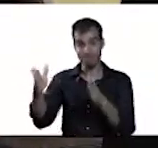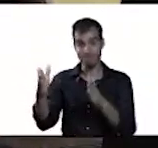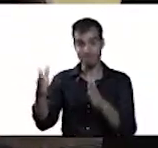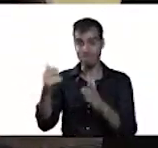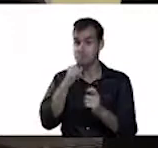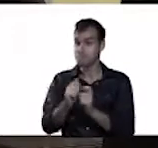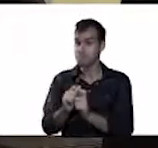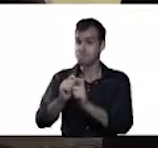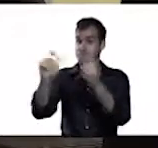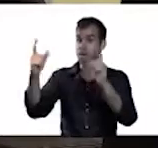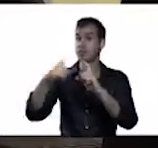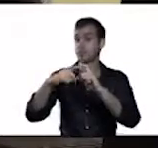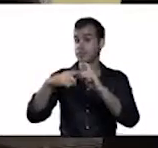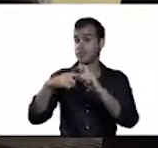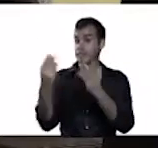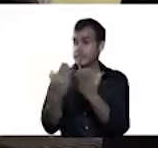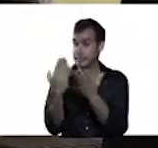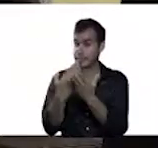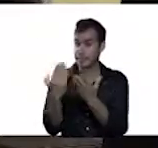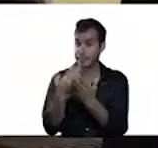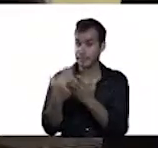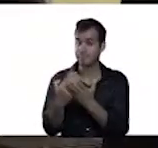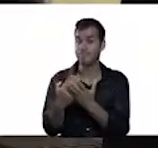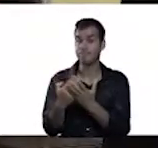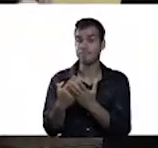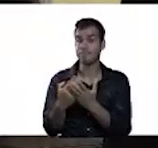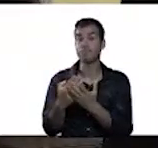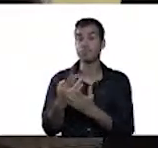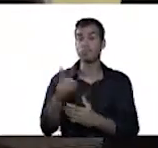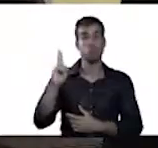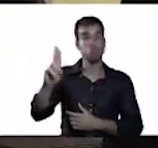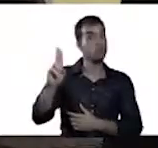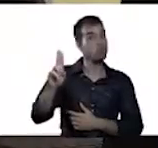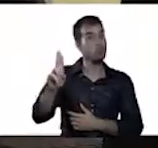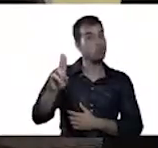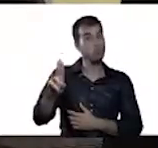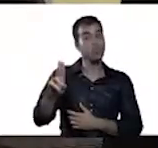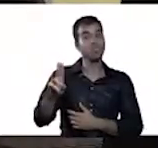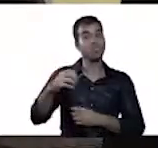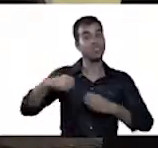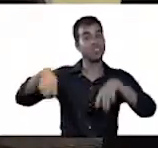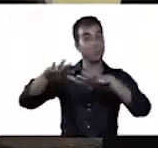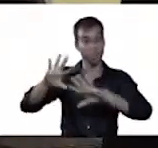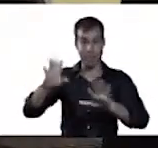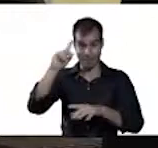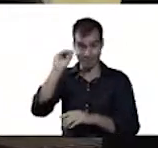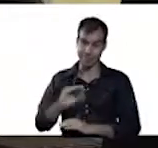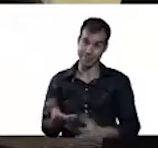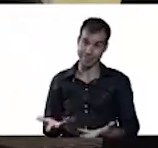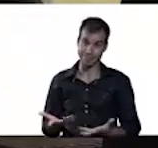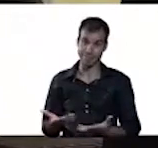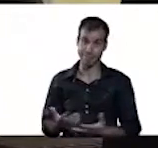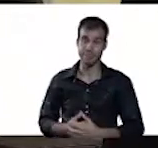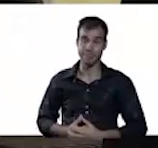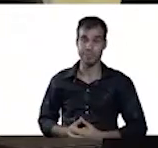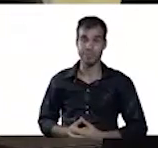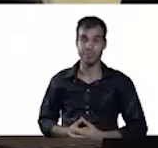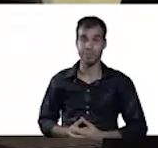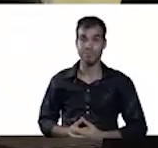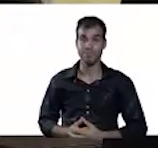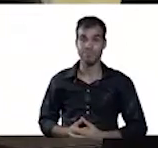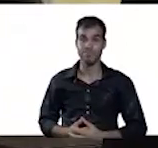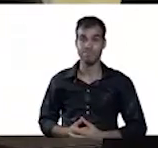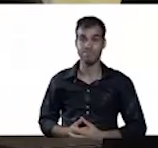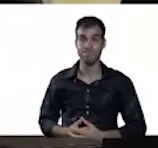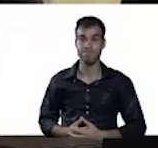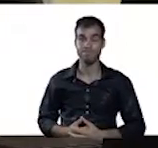de contenido, por la contingencia, la situación que ya conocemos, decidimos que los